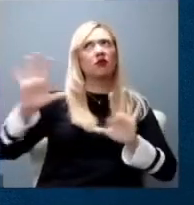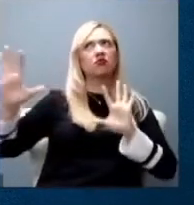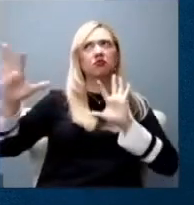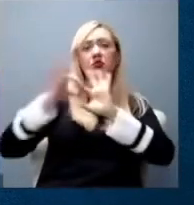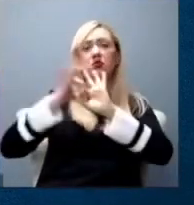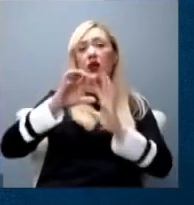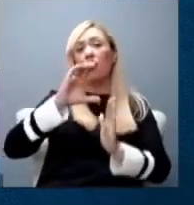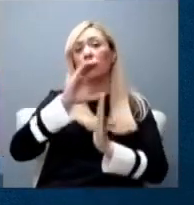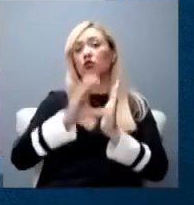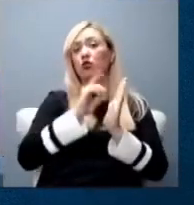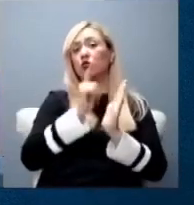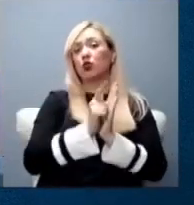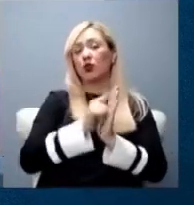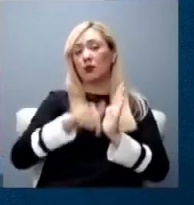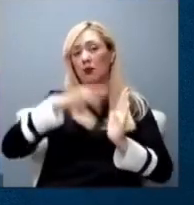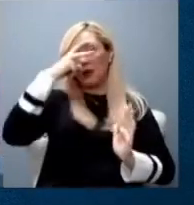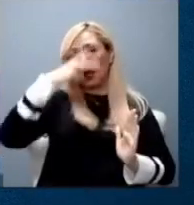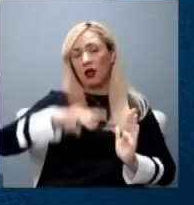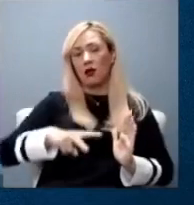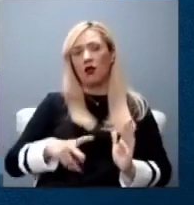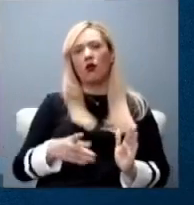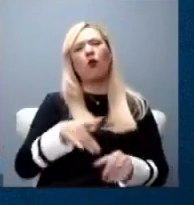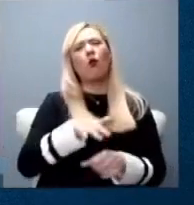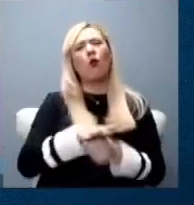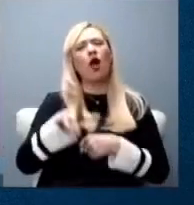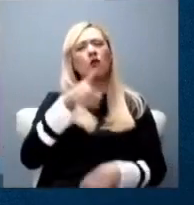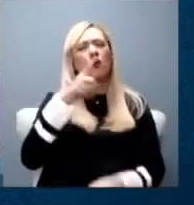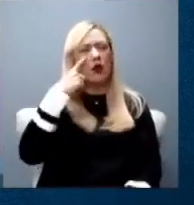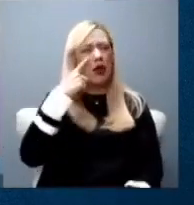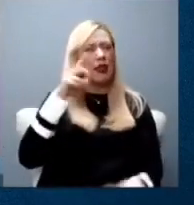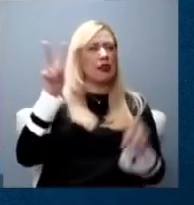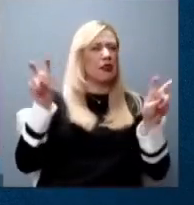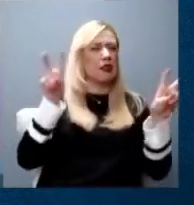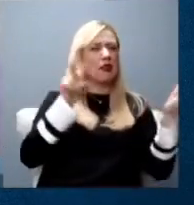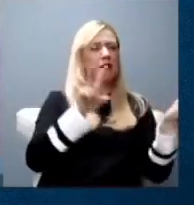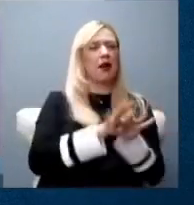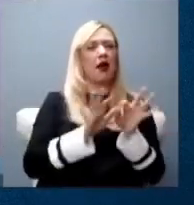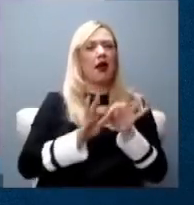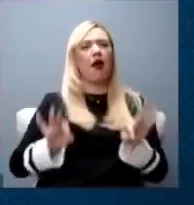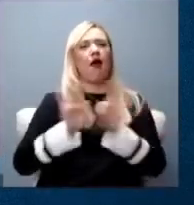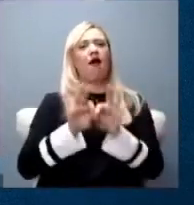¿cuáles serían esas líneas jurisprudenciales sobre las que tú llamarías la atención?